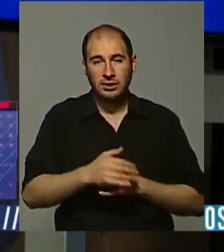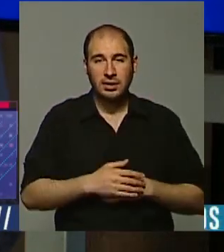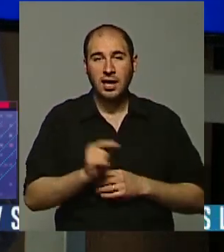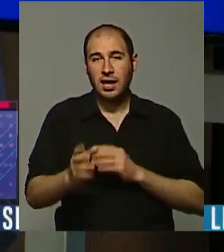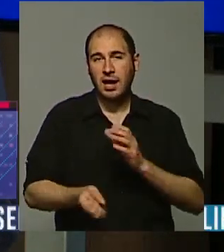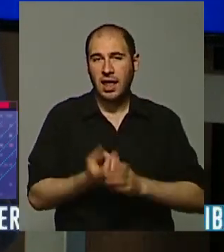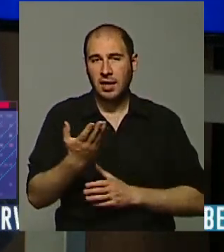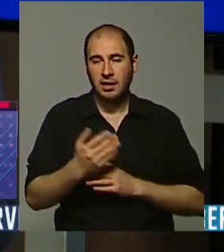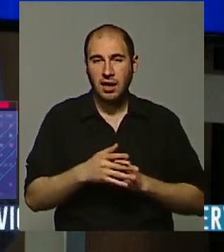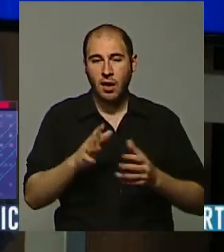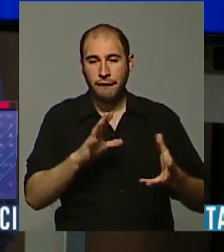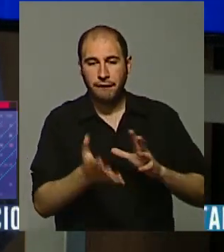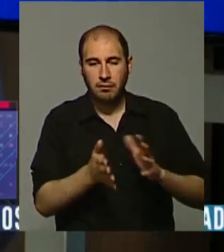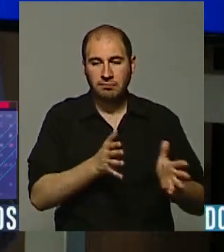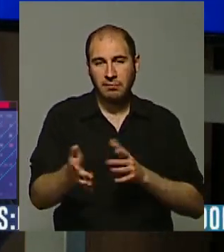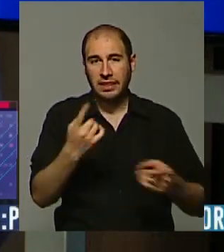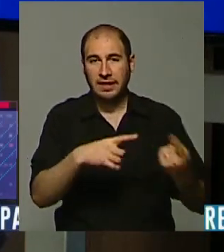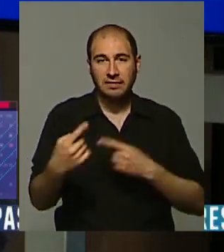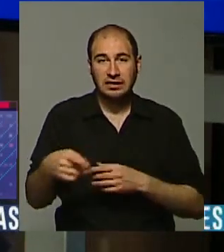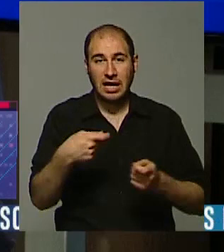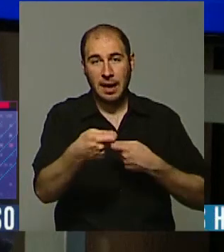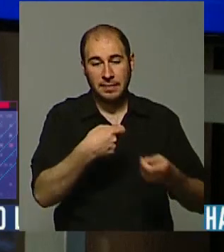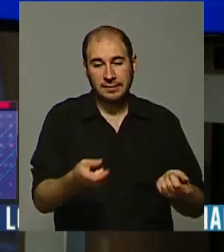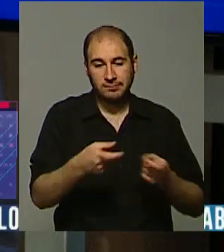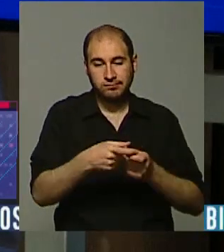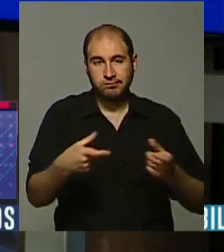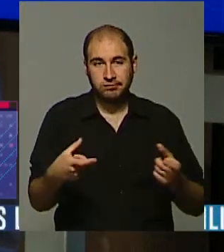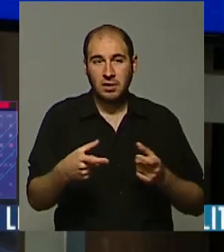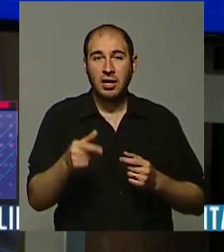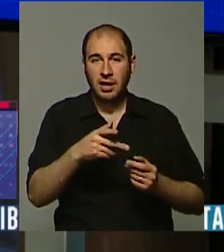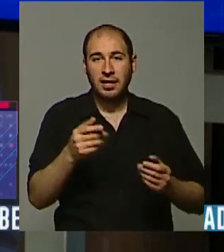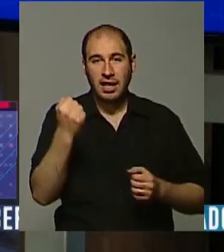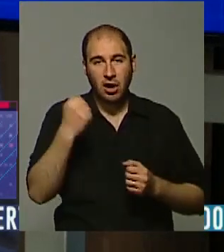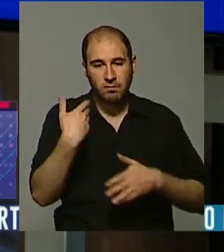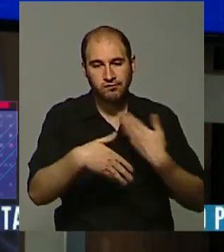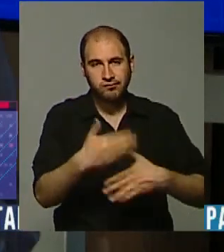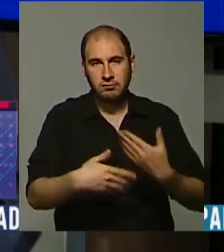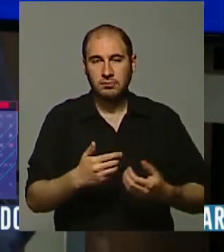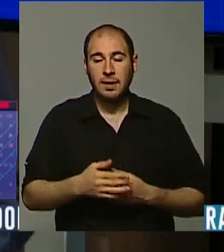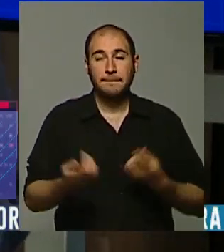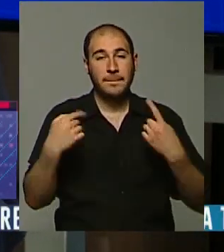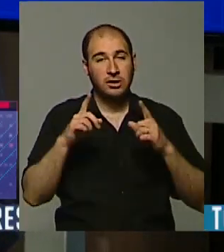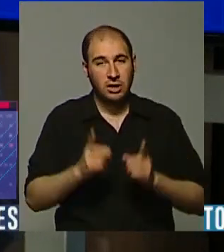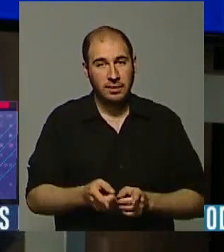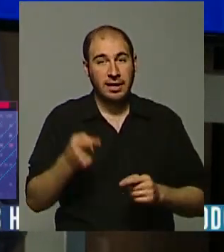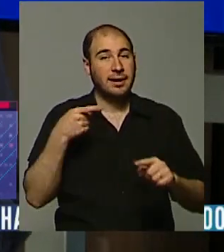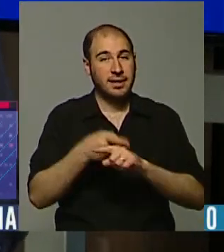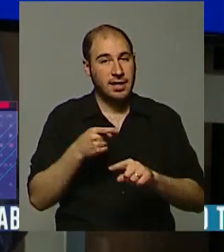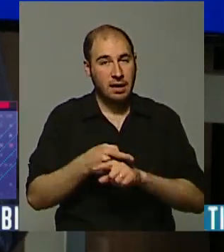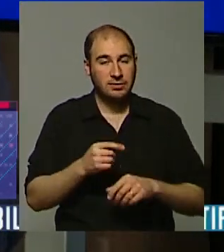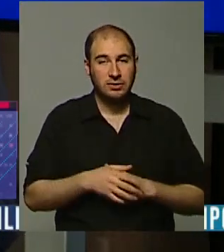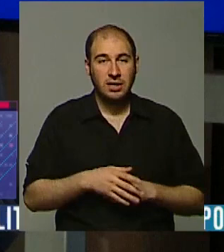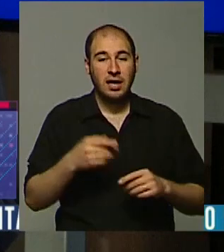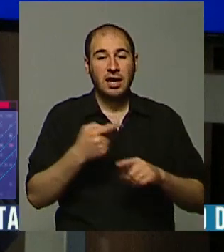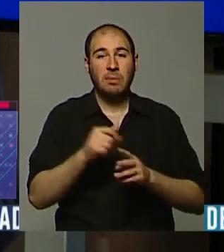generar canales alternativos con las pequeñas y medianas empresas que son el motor del crecimiento del país, pero también tiene reclamos de